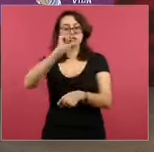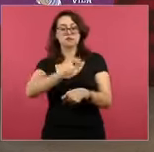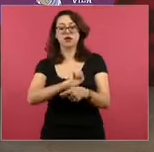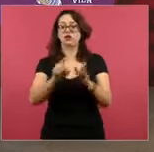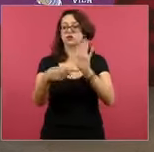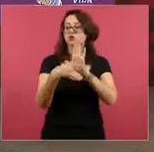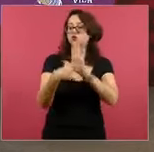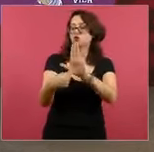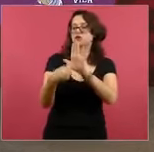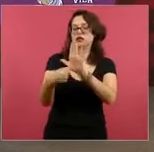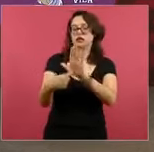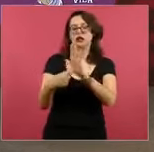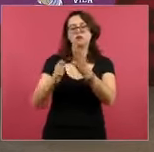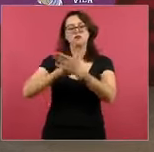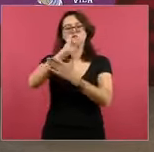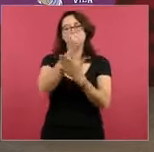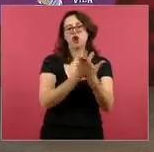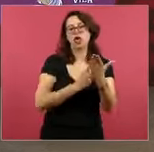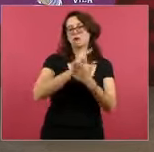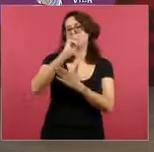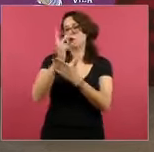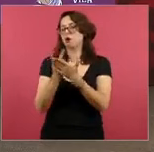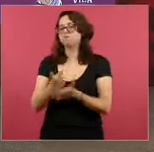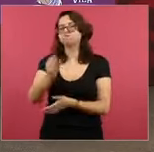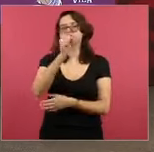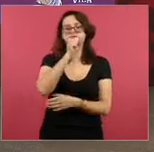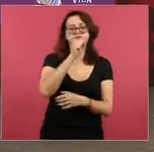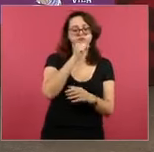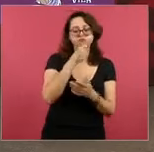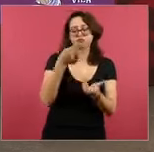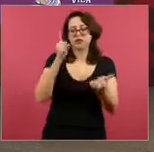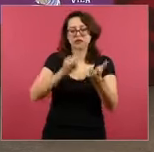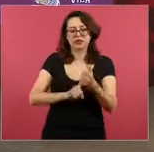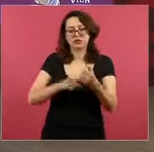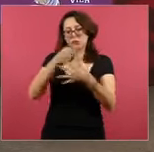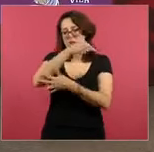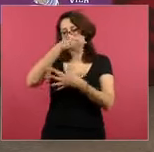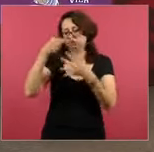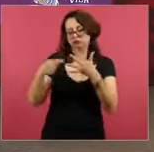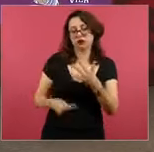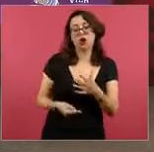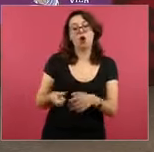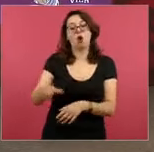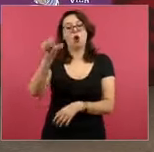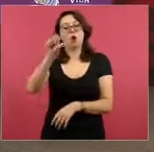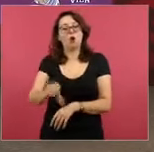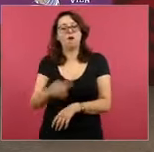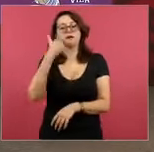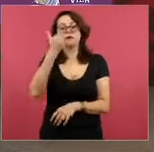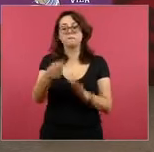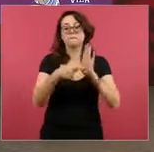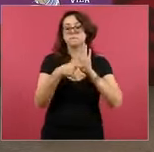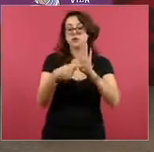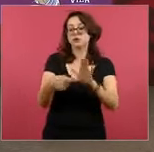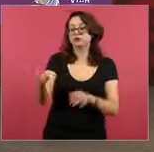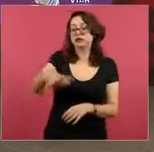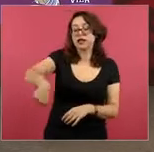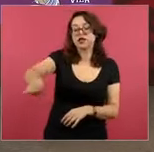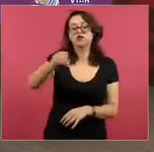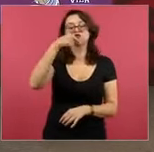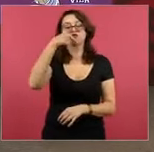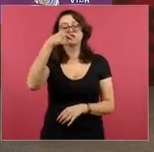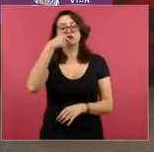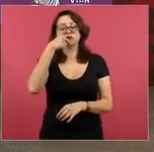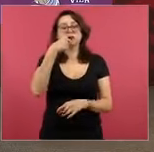docentes, maestras y maestros, padre de familia, niñas y niños, ¿qué es lo que pretendemos que se desarrolle al término de cada una de